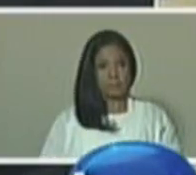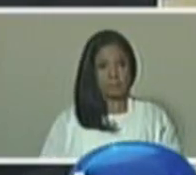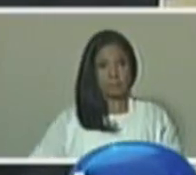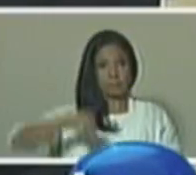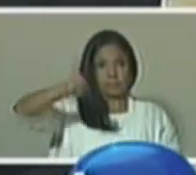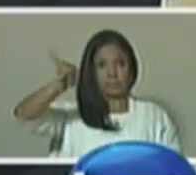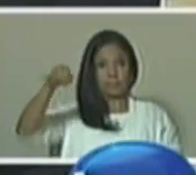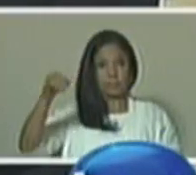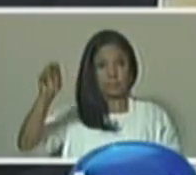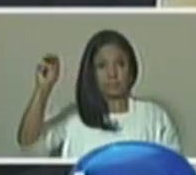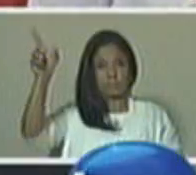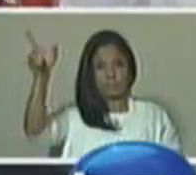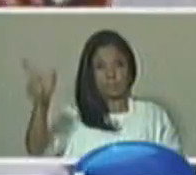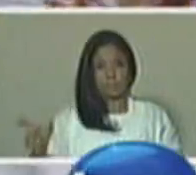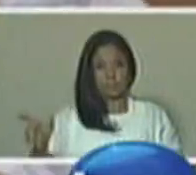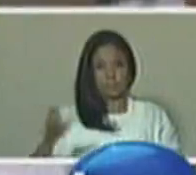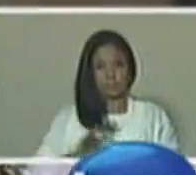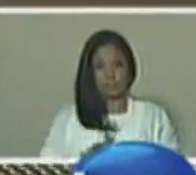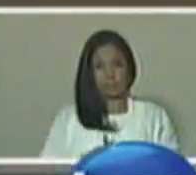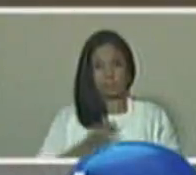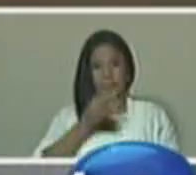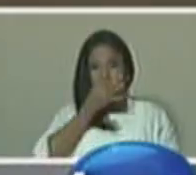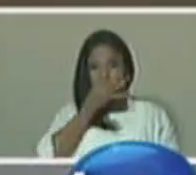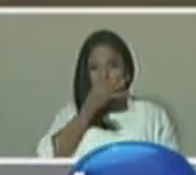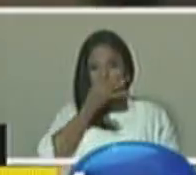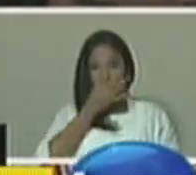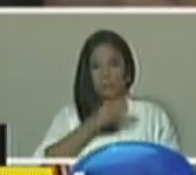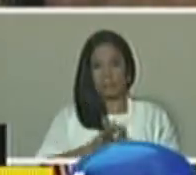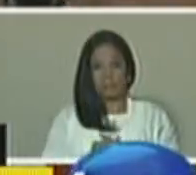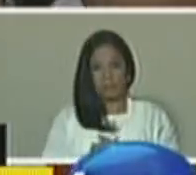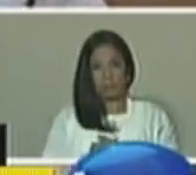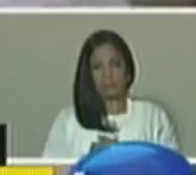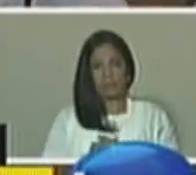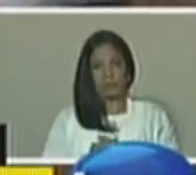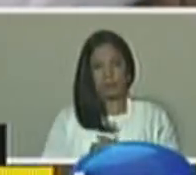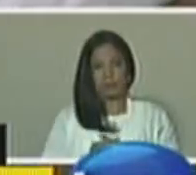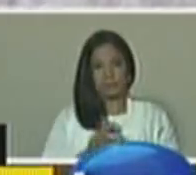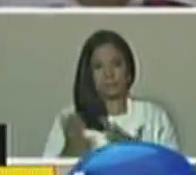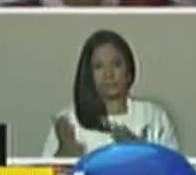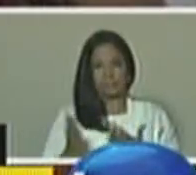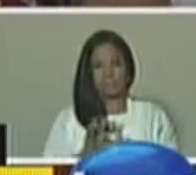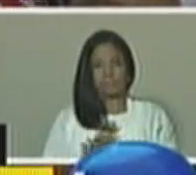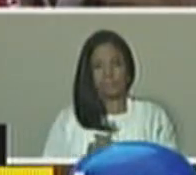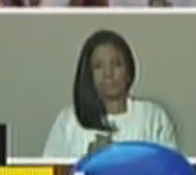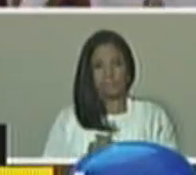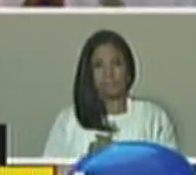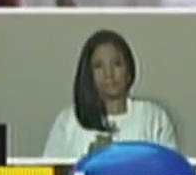Jaime Méndez de Guna Ayala. Jaime Méndez Guna Ayala.